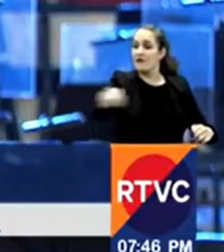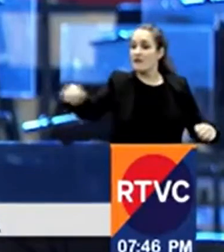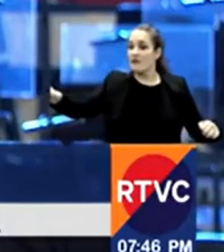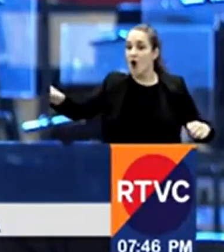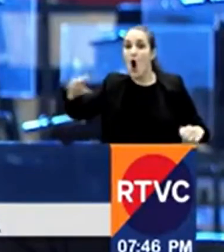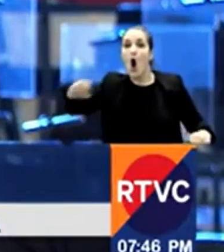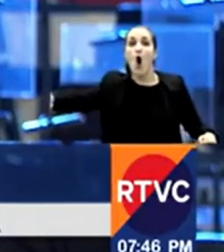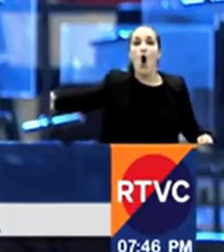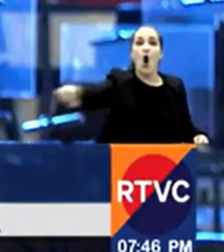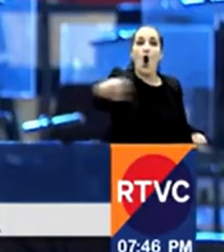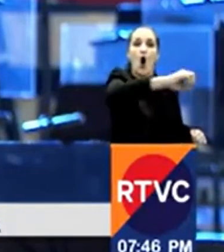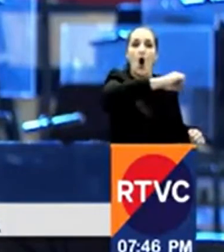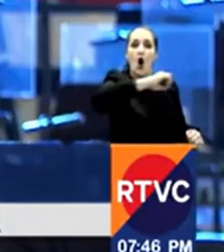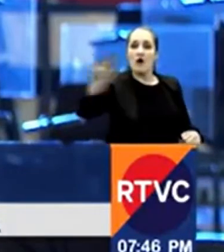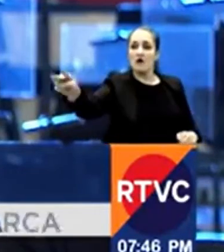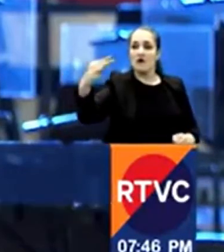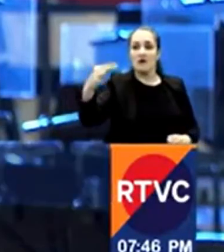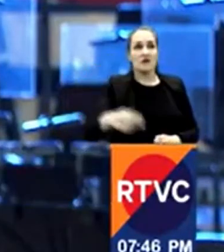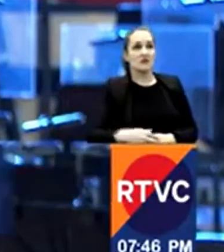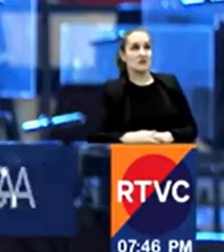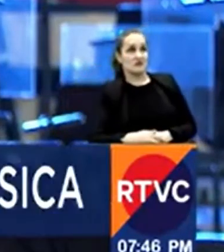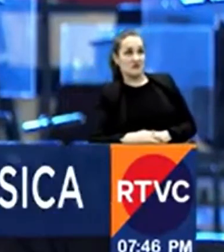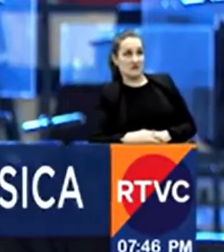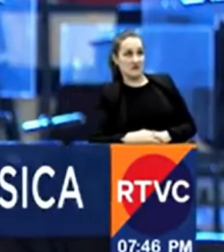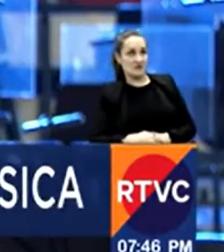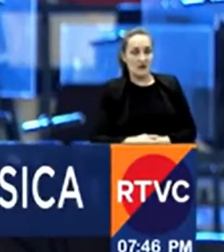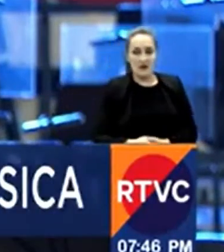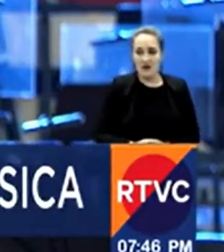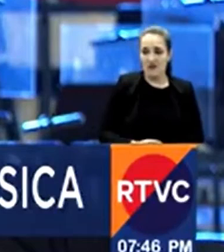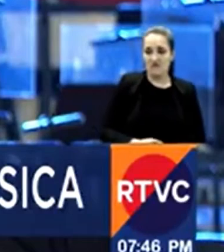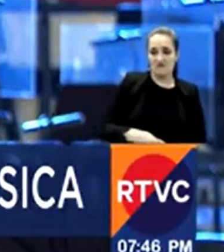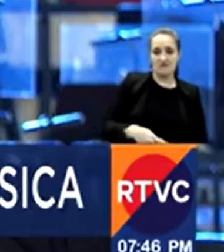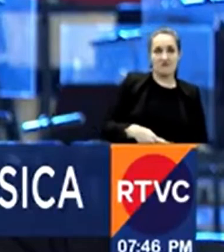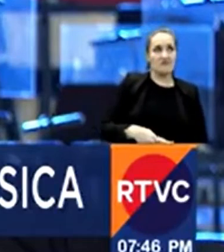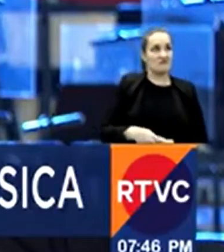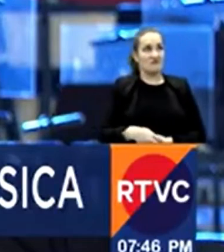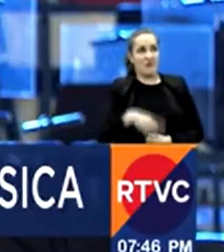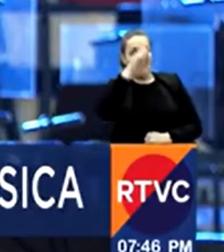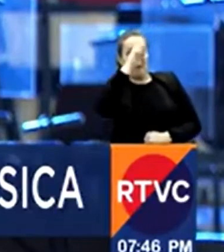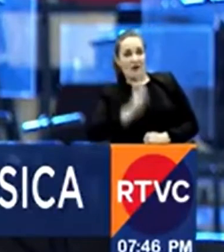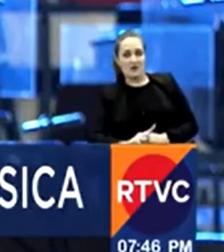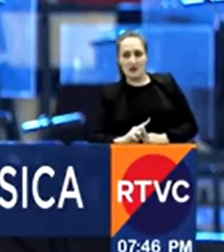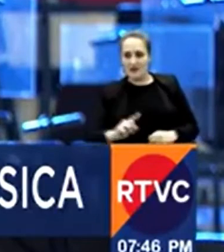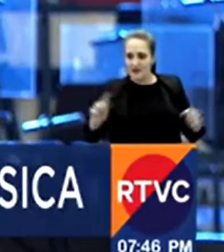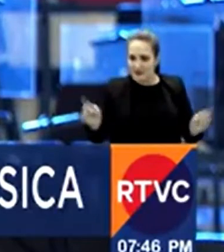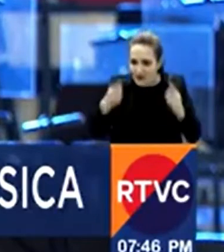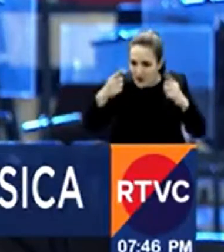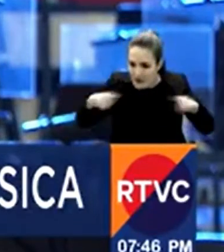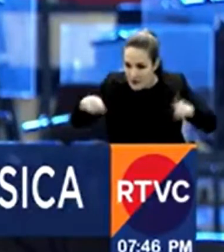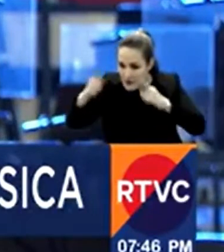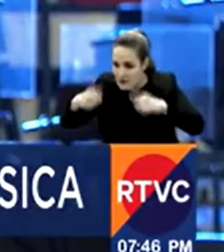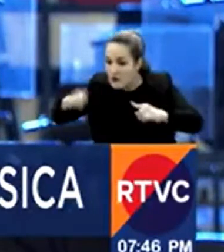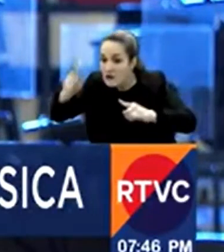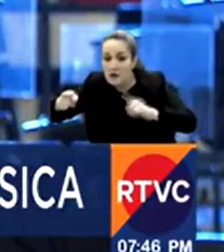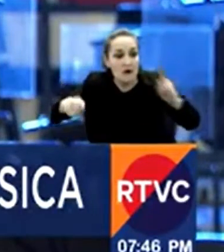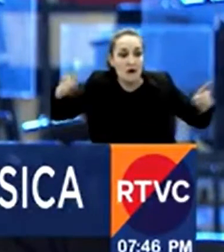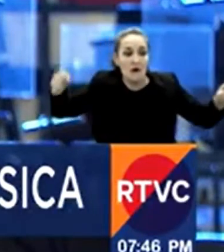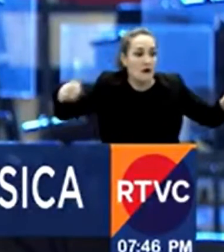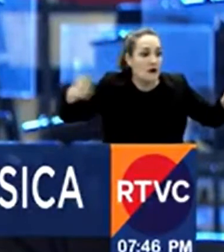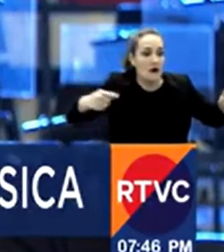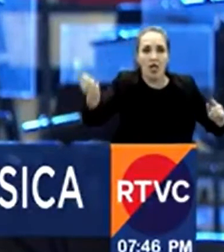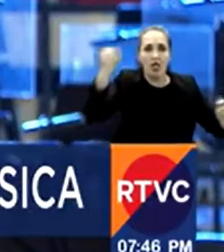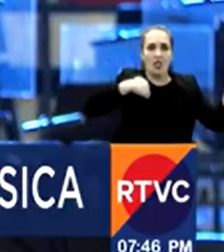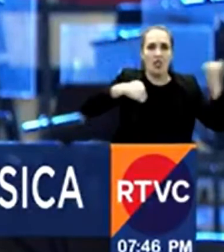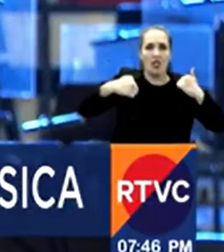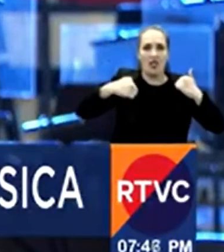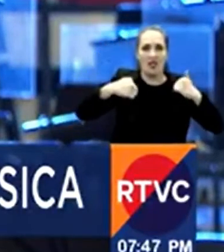hombres y cualquier mirada o sentirse desautorizado, sentirse que no está siendo escuchado, sentirse que uno no es suficiente, esas son